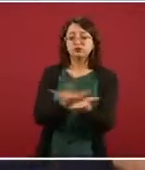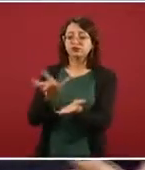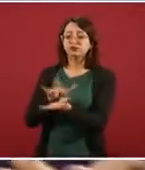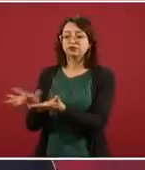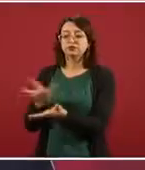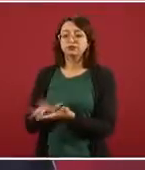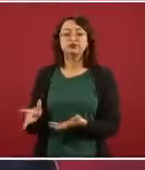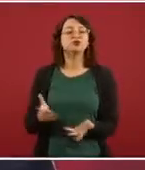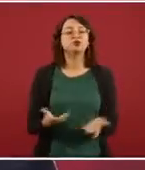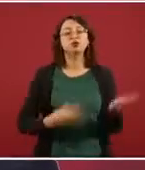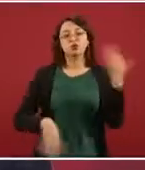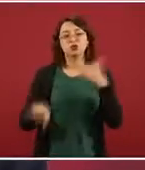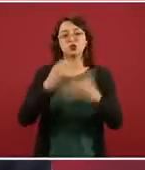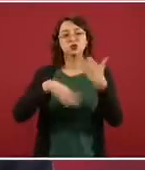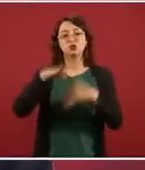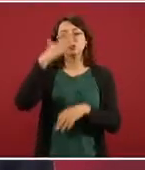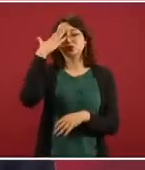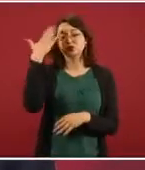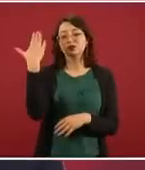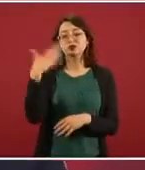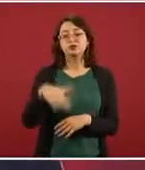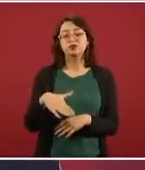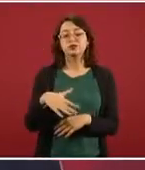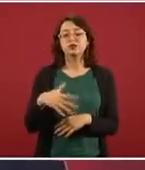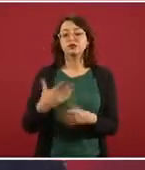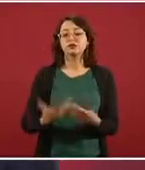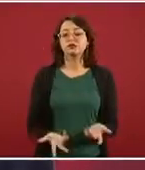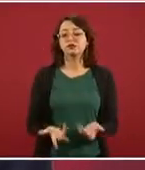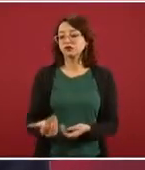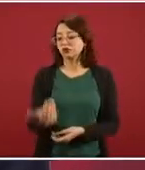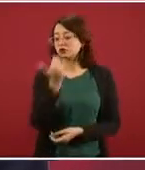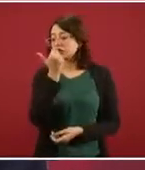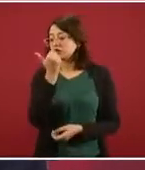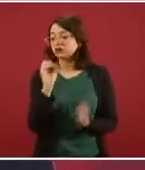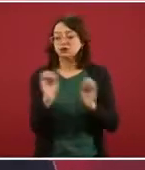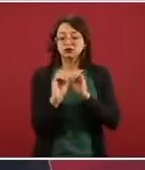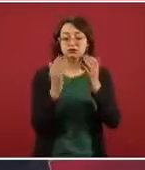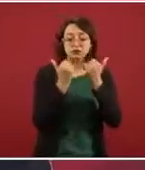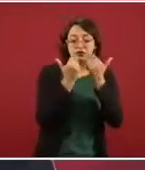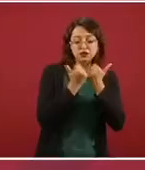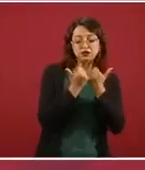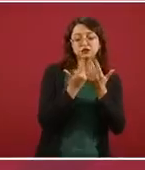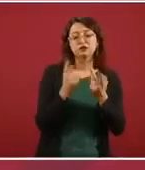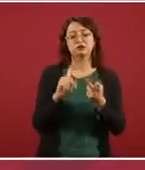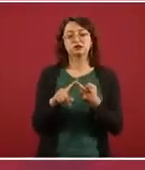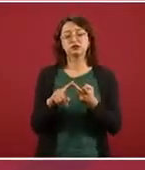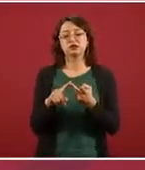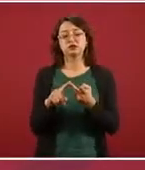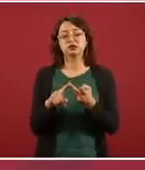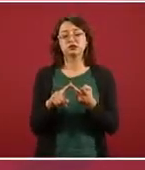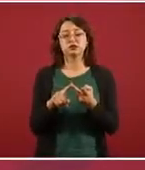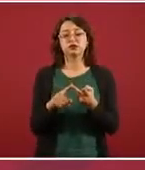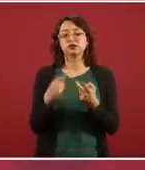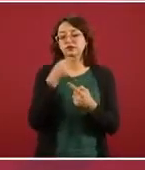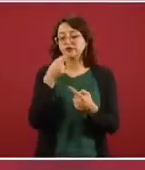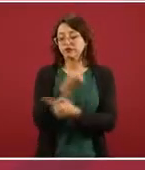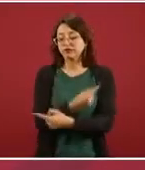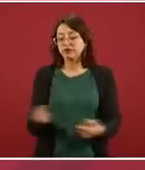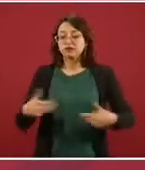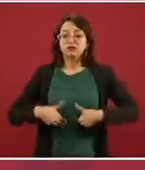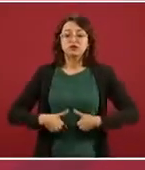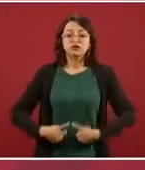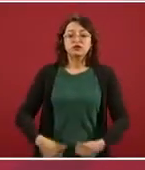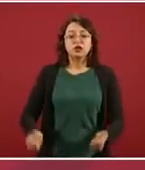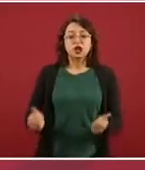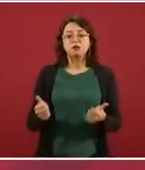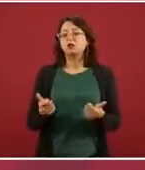Todo el mundo sabe que si no hay alimentación, si los niños están desnutridos,